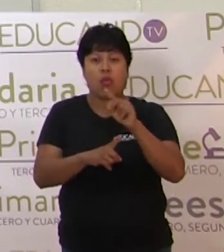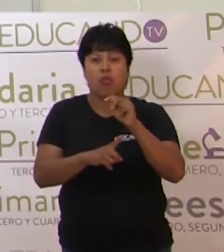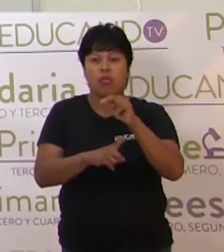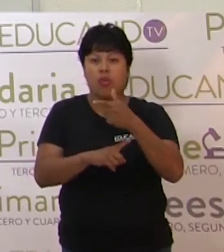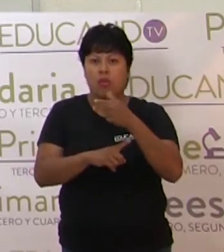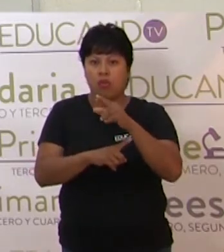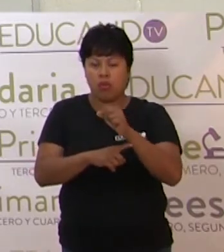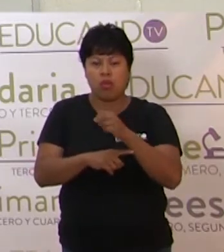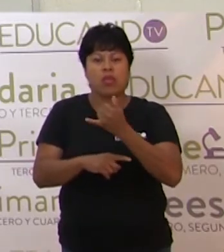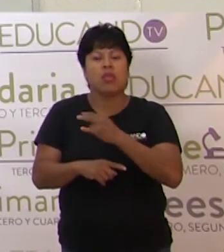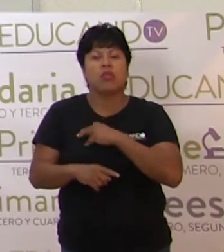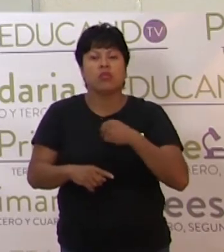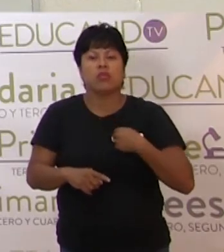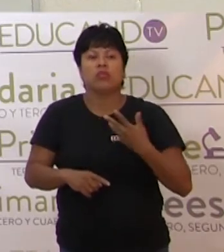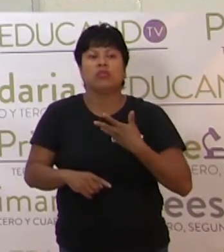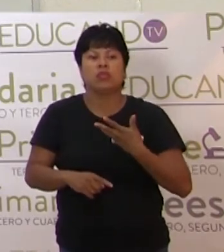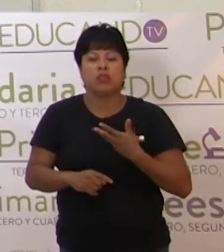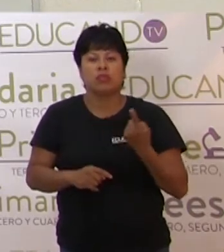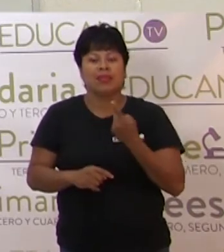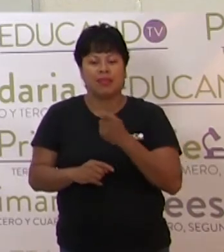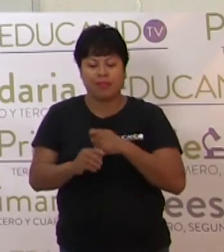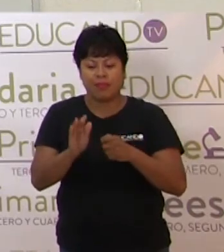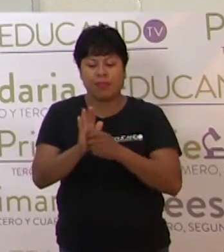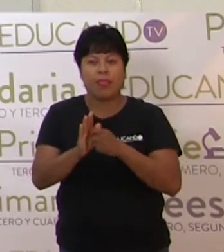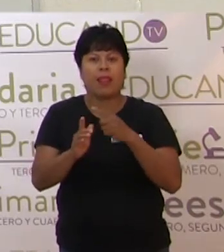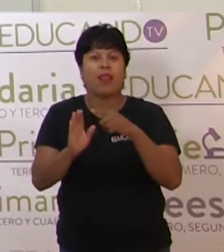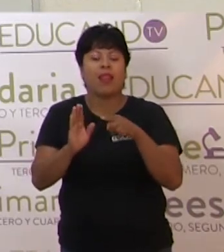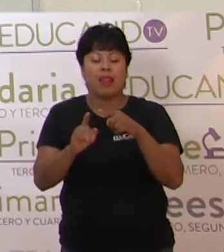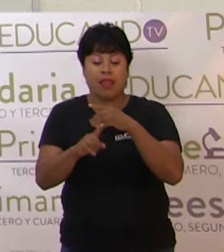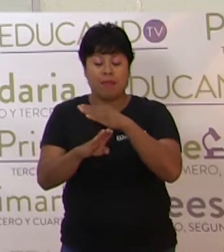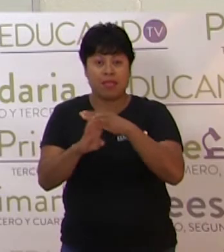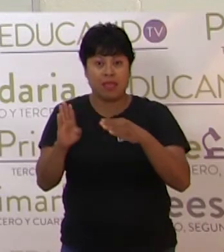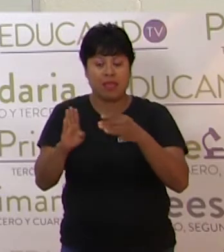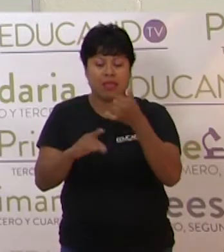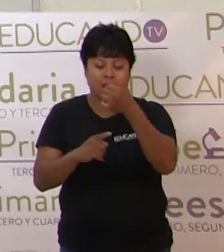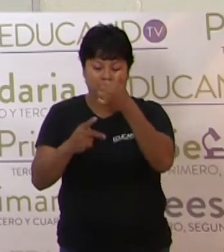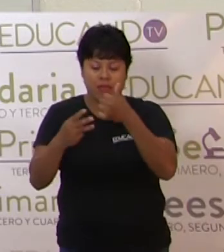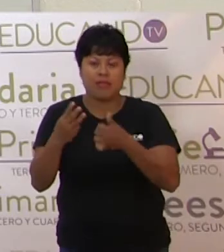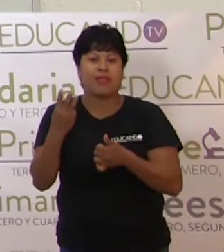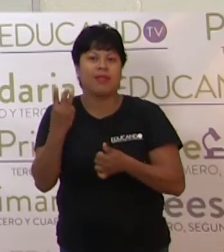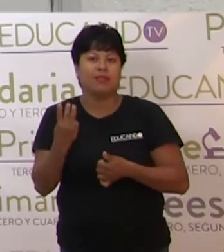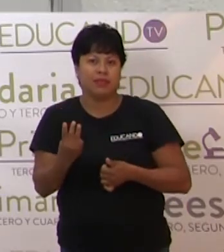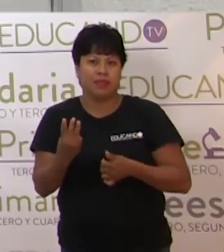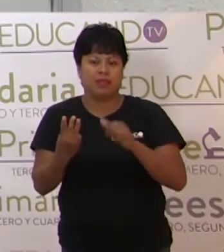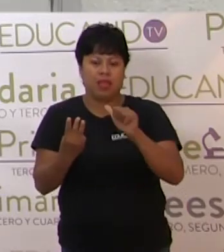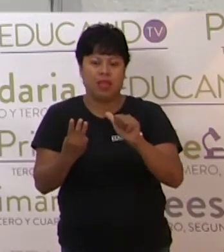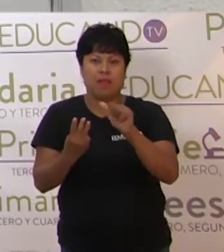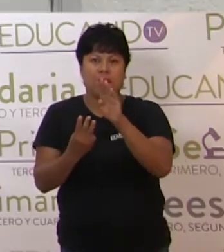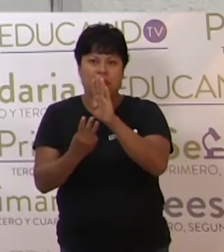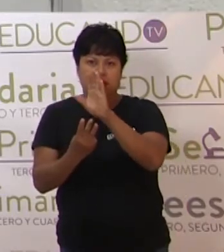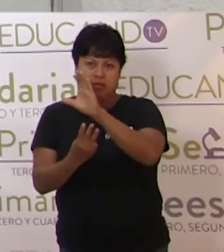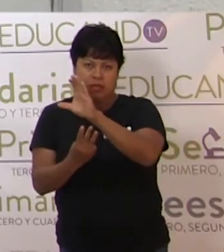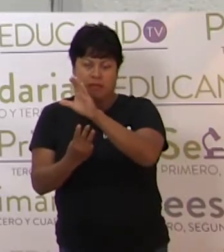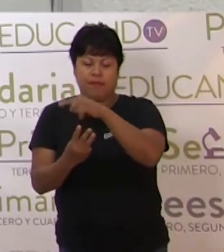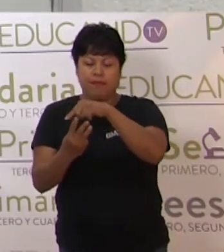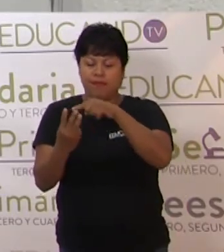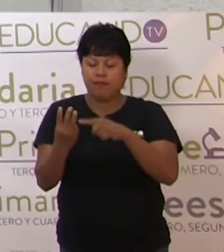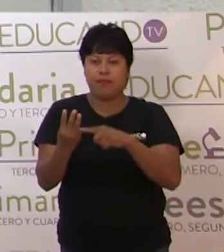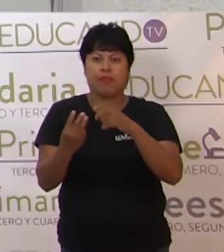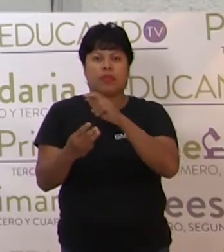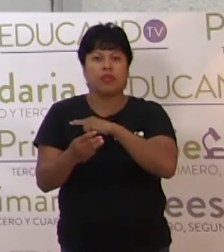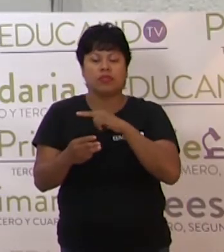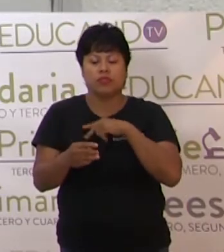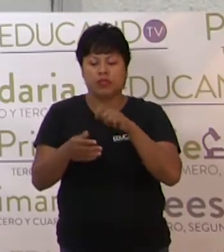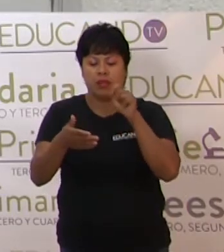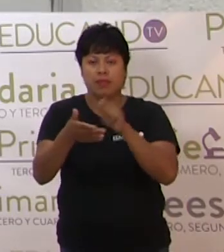y tenemos que marcamos la mitad de cada uno de los tres lados abc marcamos un punto a